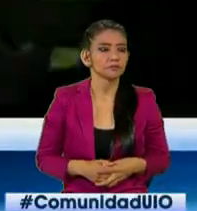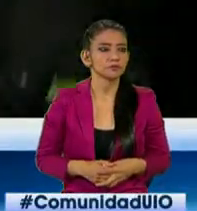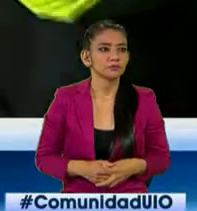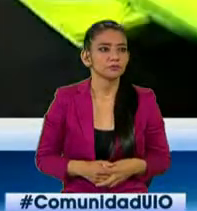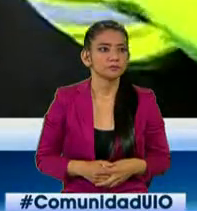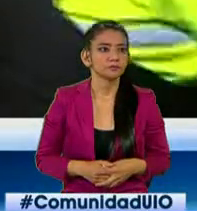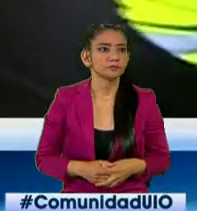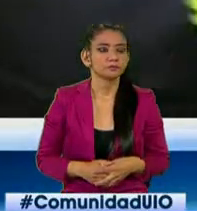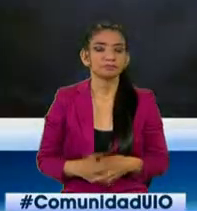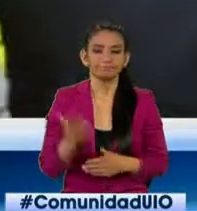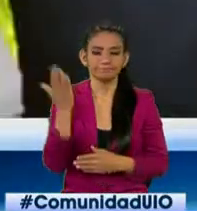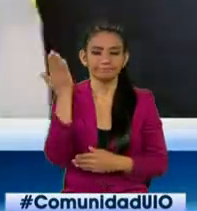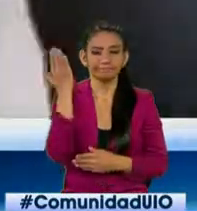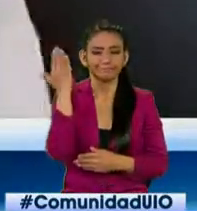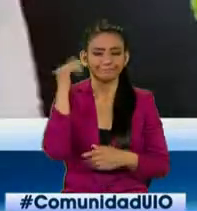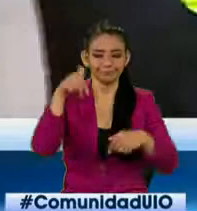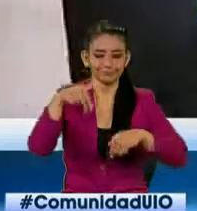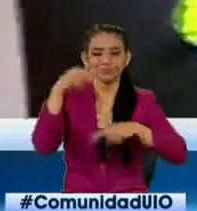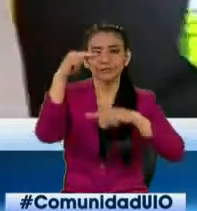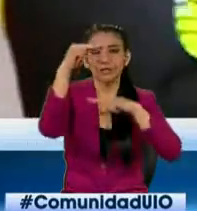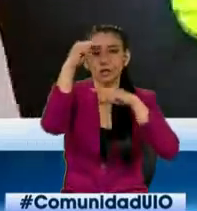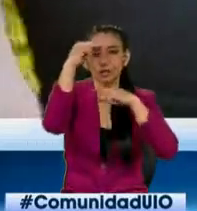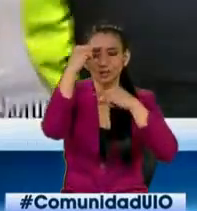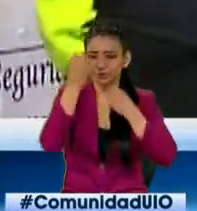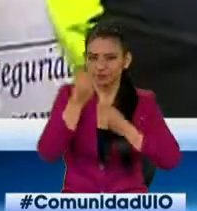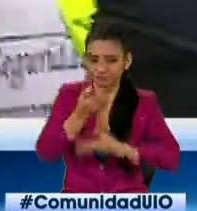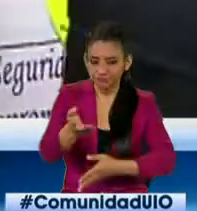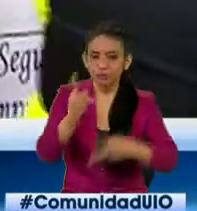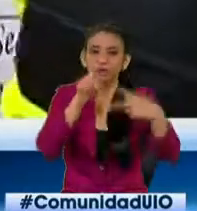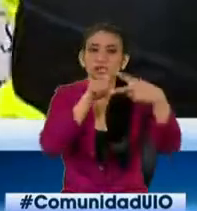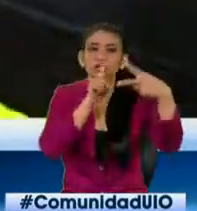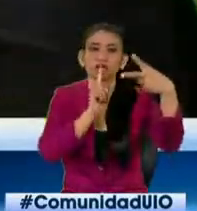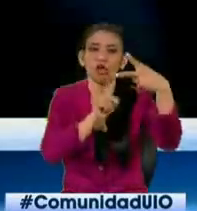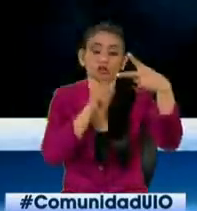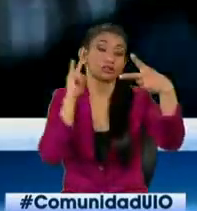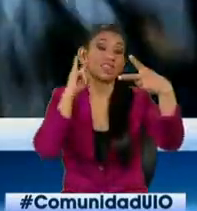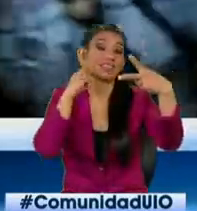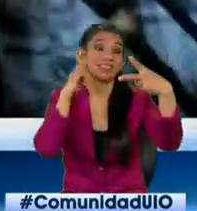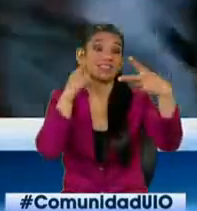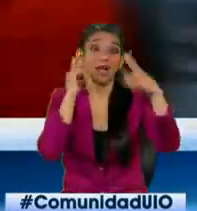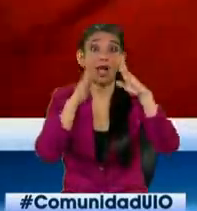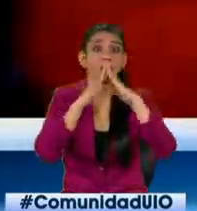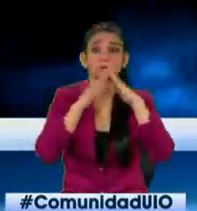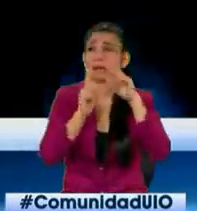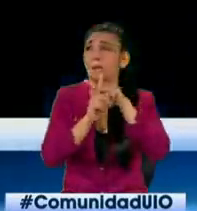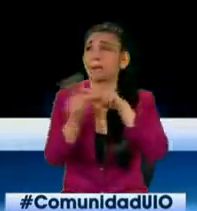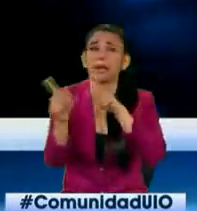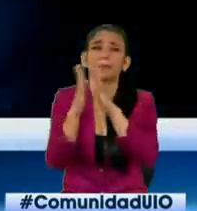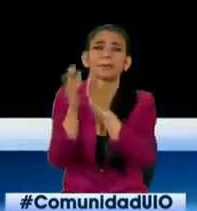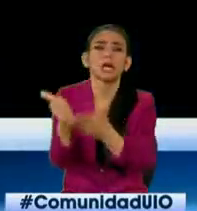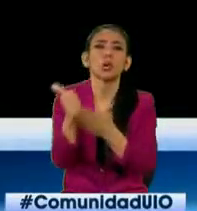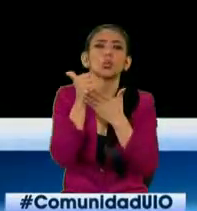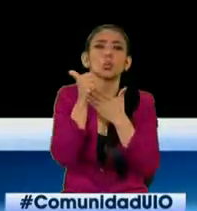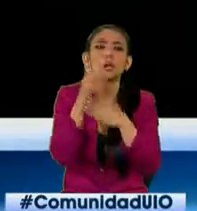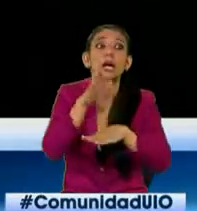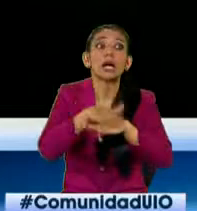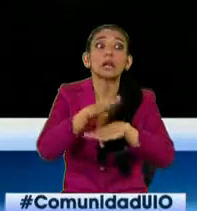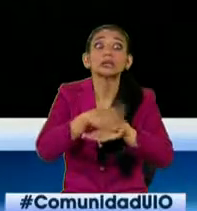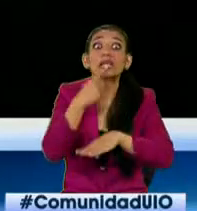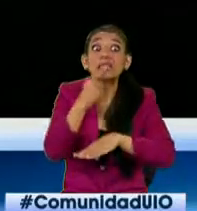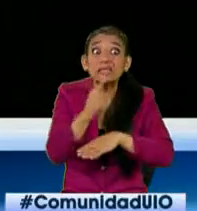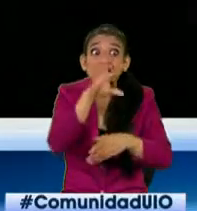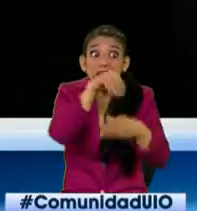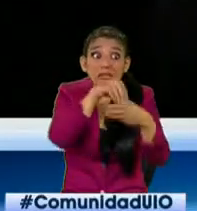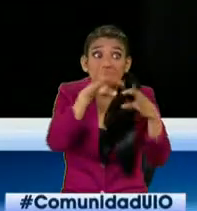Hace unos días compartimos con ustedes la desgarradora historia de una niña que huyó de su casa para solicitar ayuda debido a que aseguraba que en su